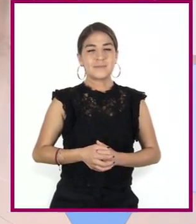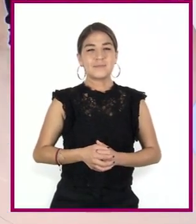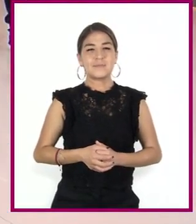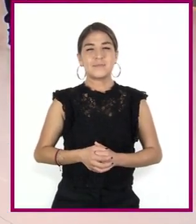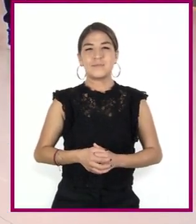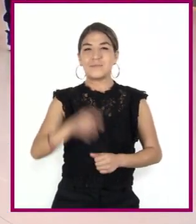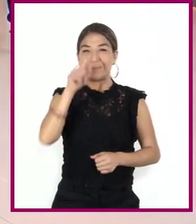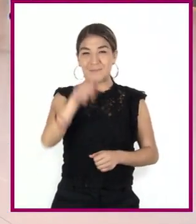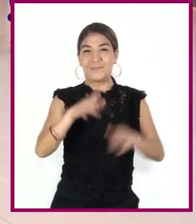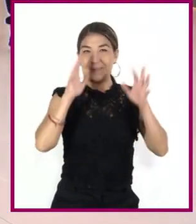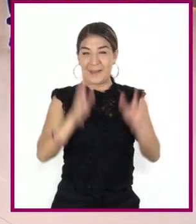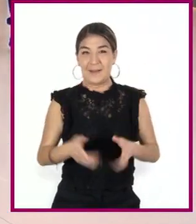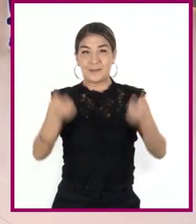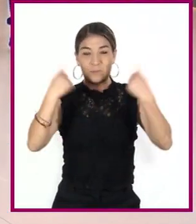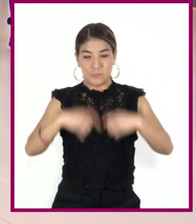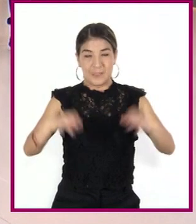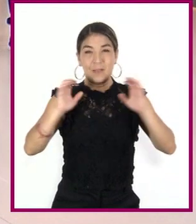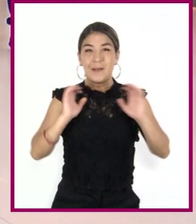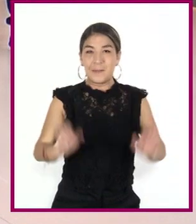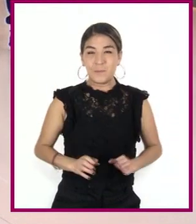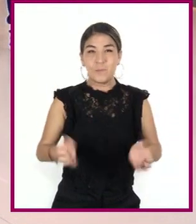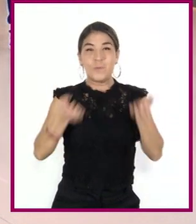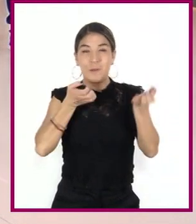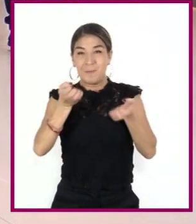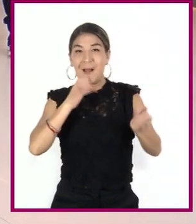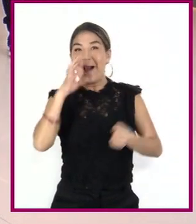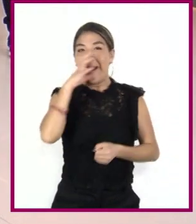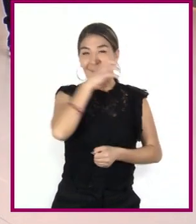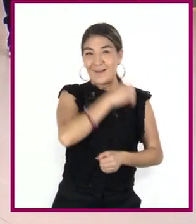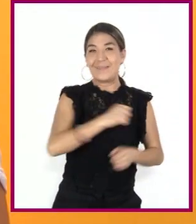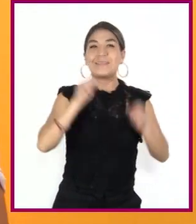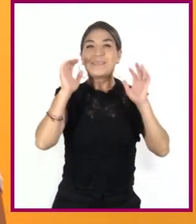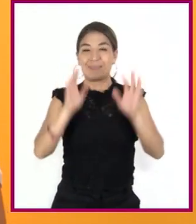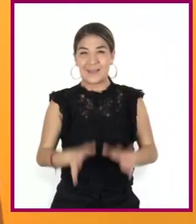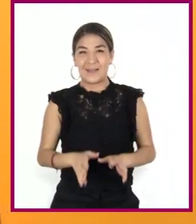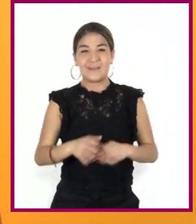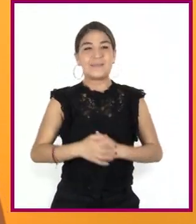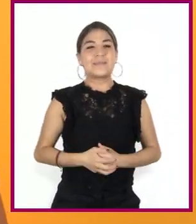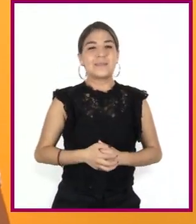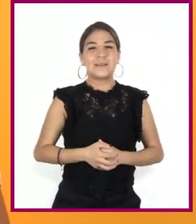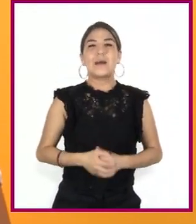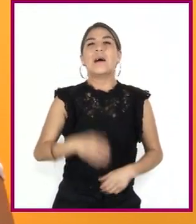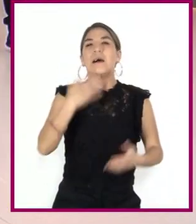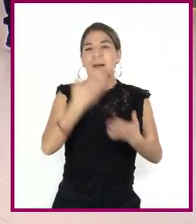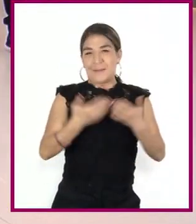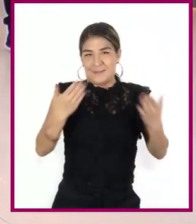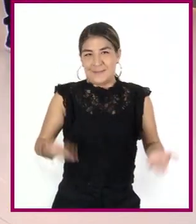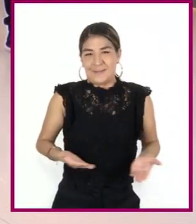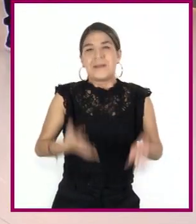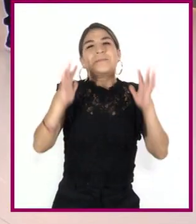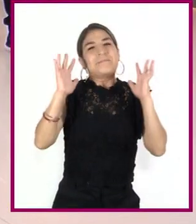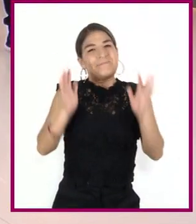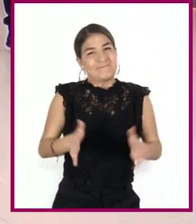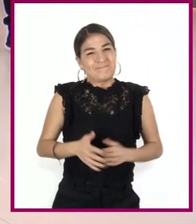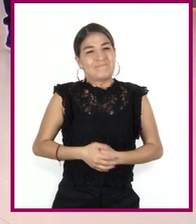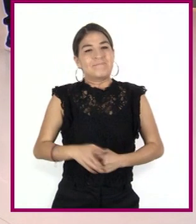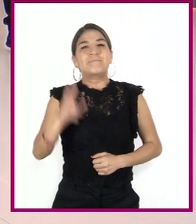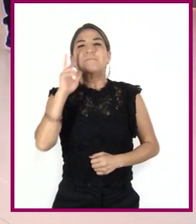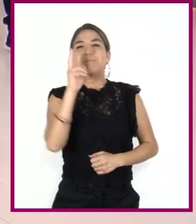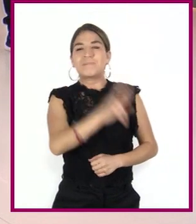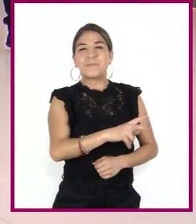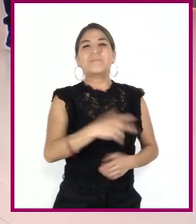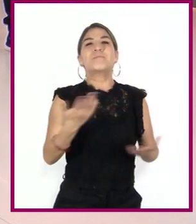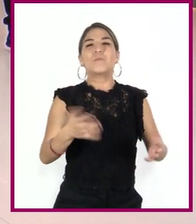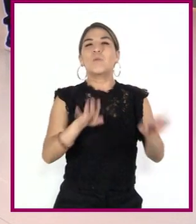Ya que realizamos nuestro calentamiento o nuestra adecuación morfofuncional, ahora sí, vamos a ver el campo